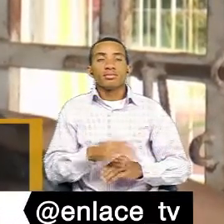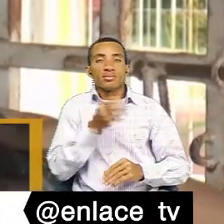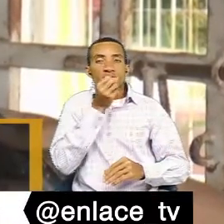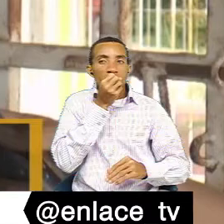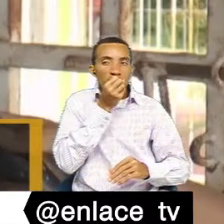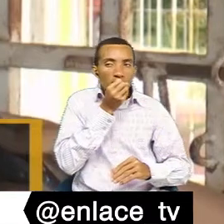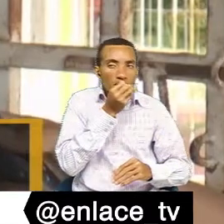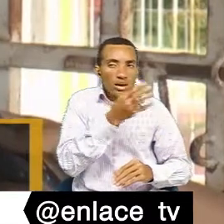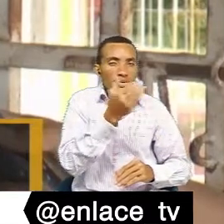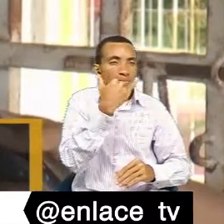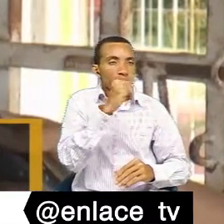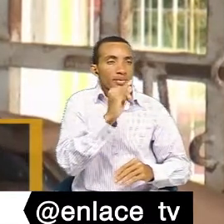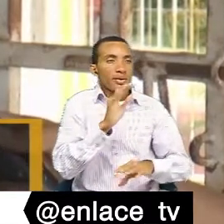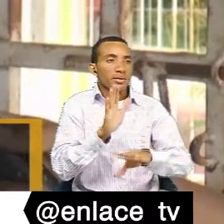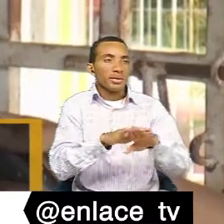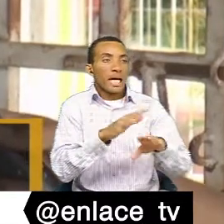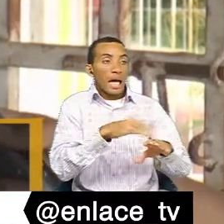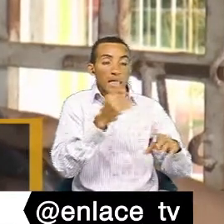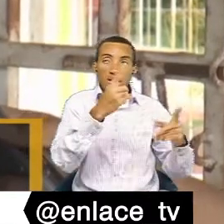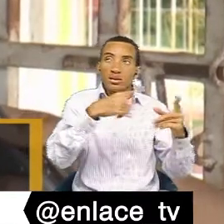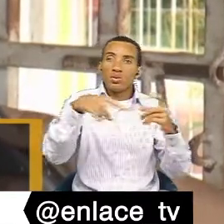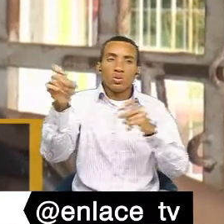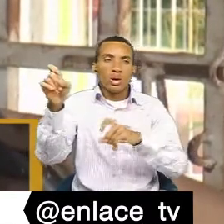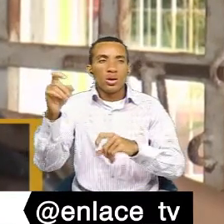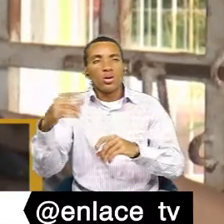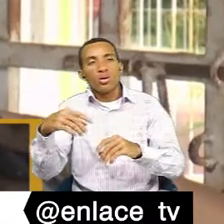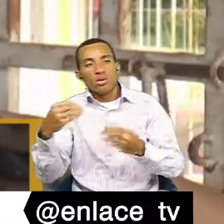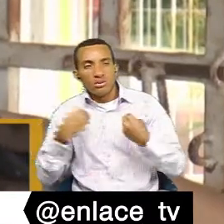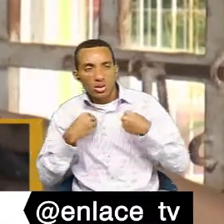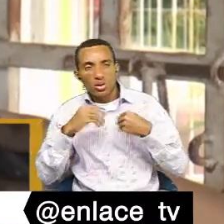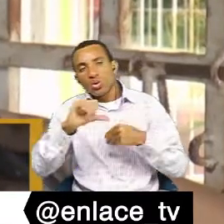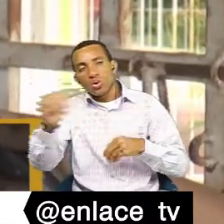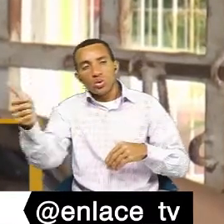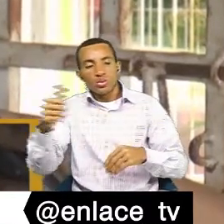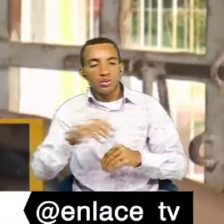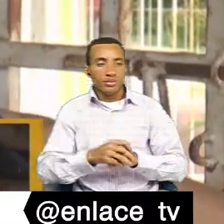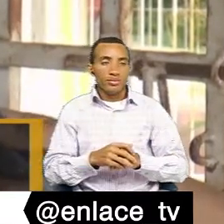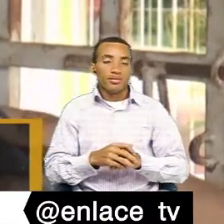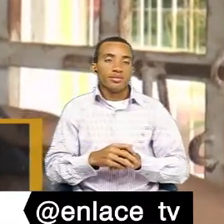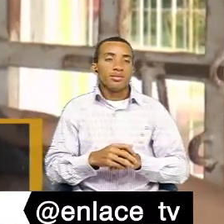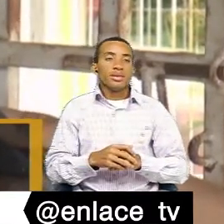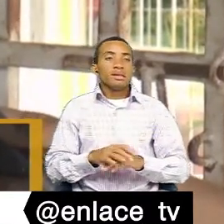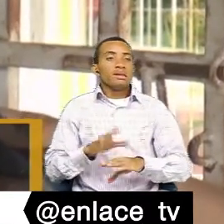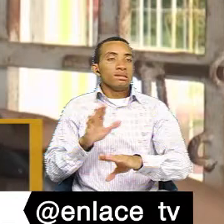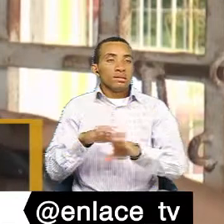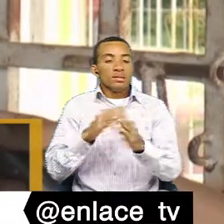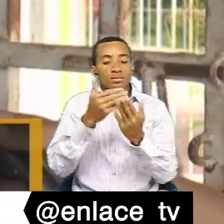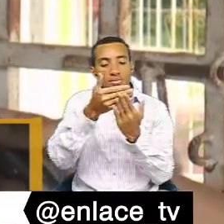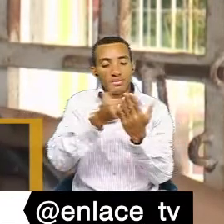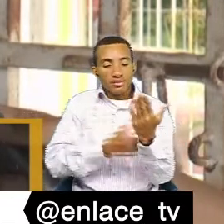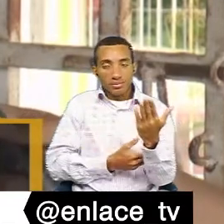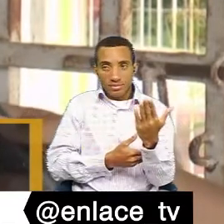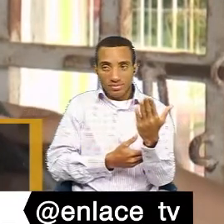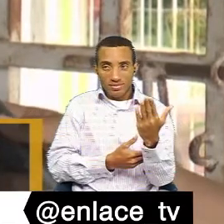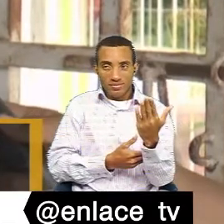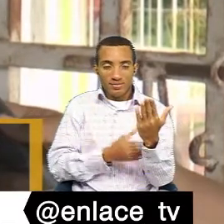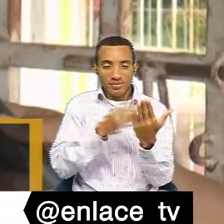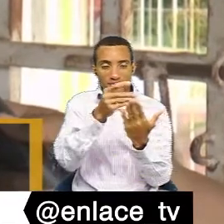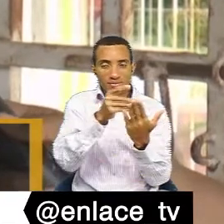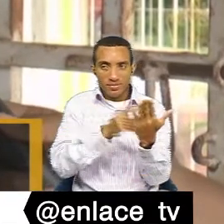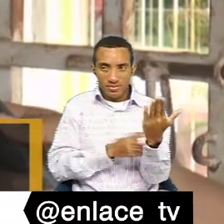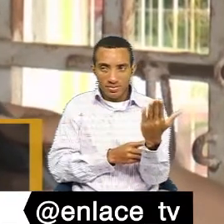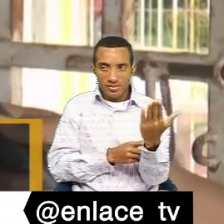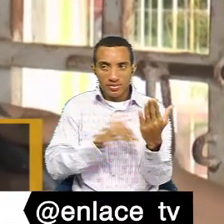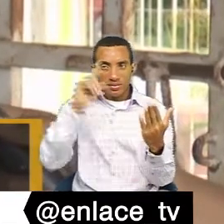denuncias, se fueron un tiempo de acá, y inclusive se hizo un documento donde supuestamente